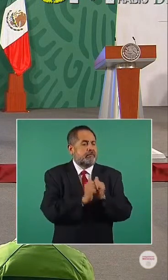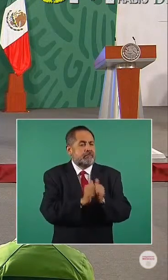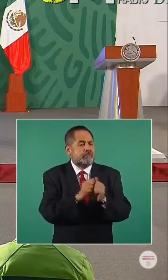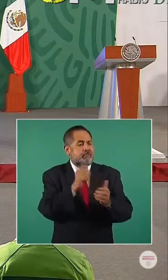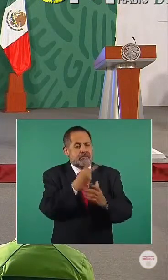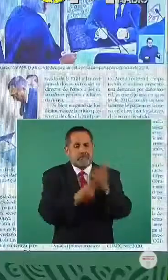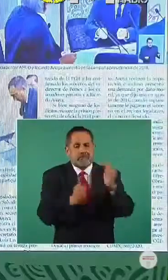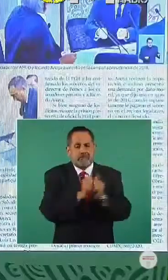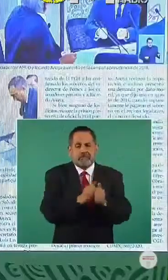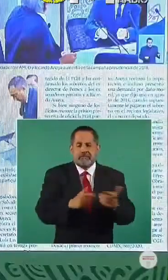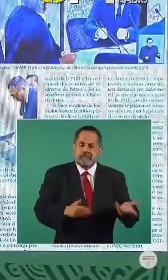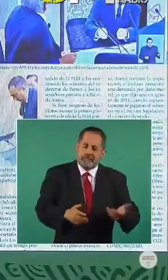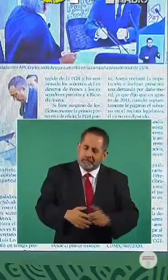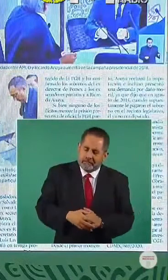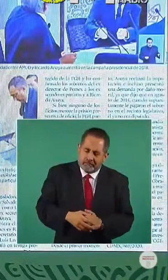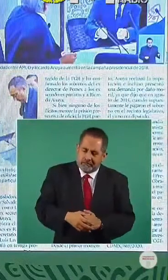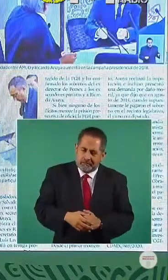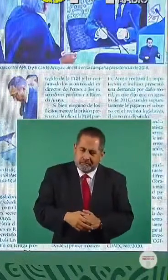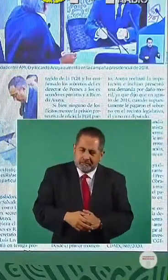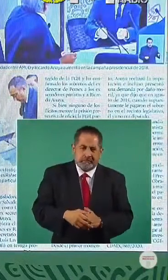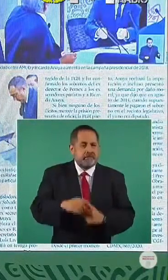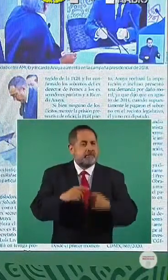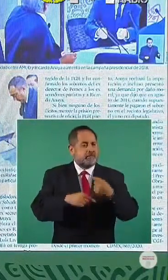Cuando se hace el fraude en